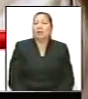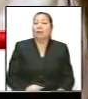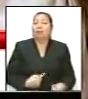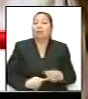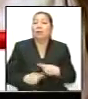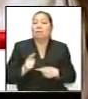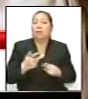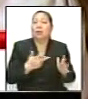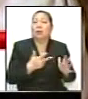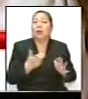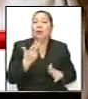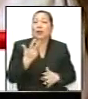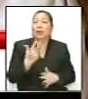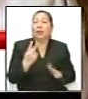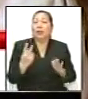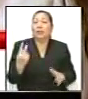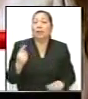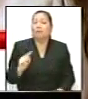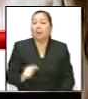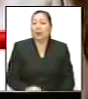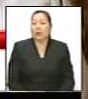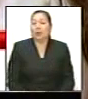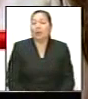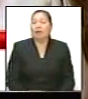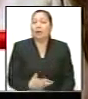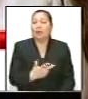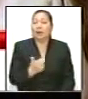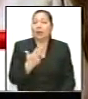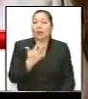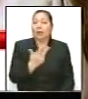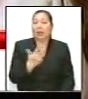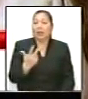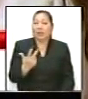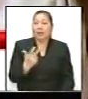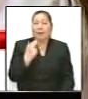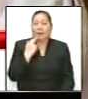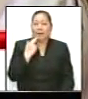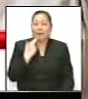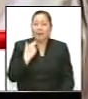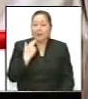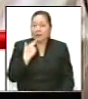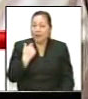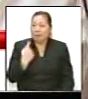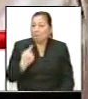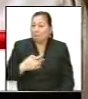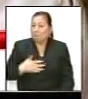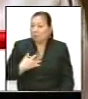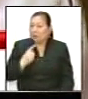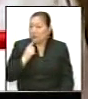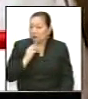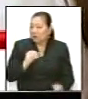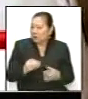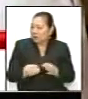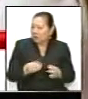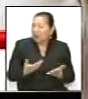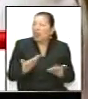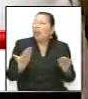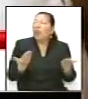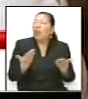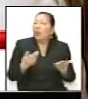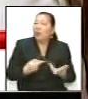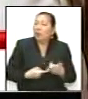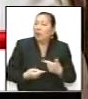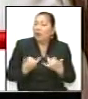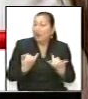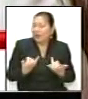transferido 1.837 millones para 333 intervenciones. ¿Podría ser más específico a dónde se ha